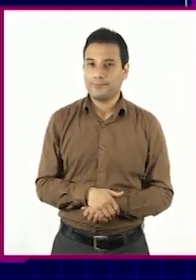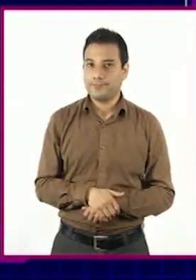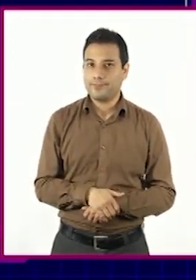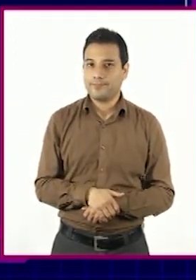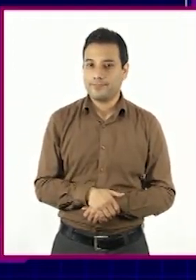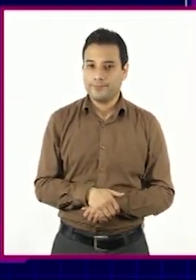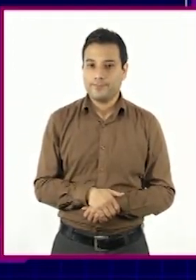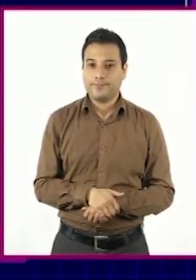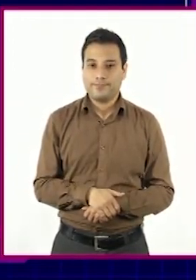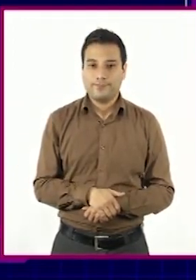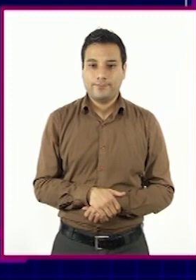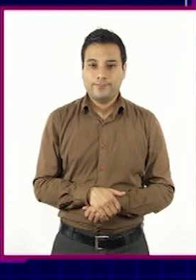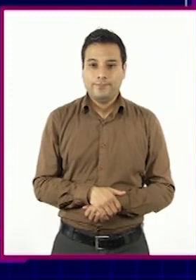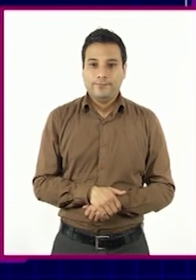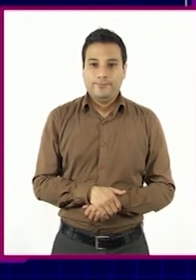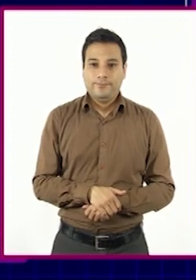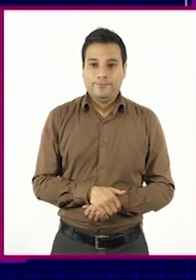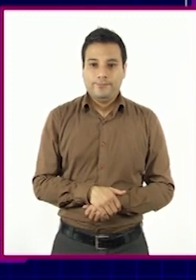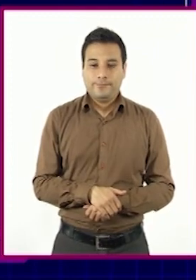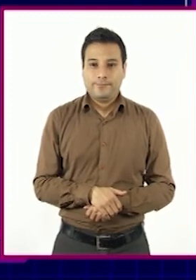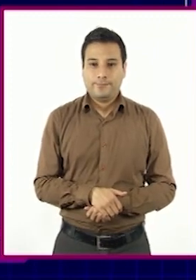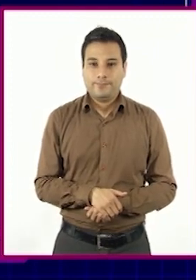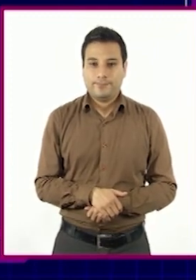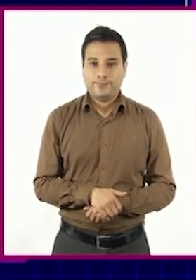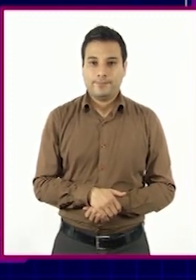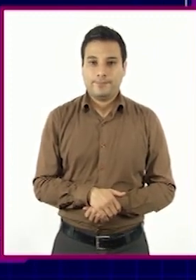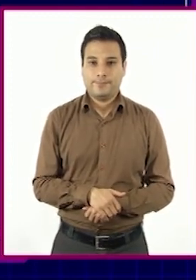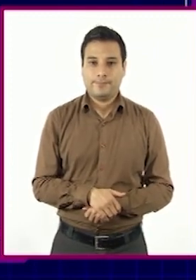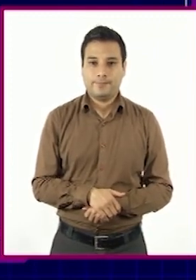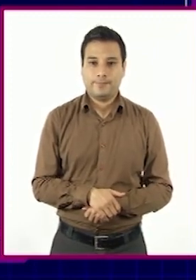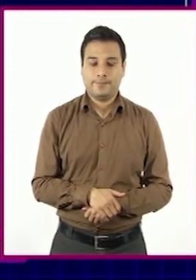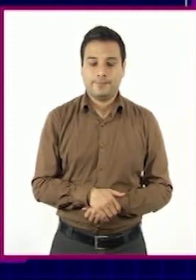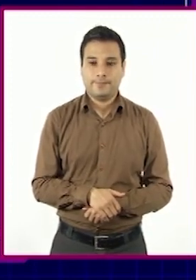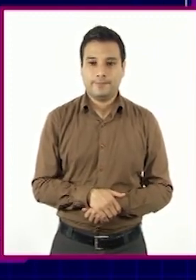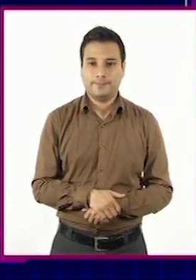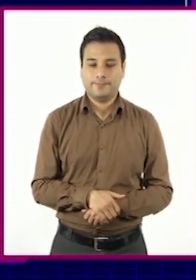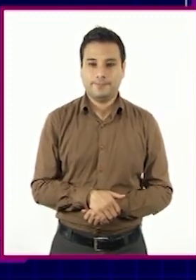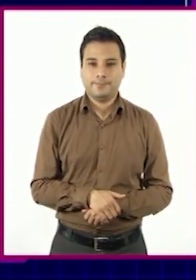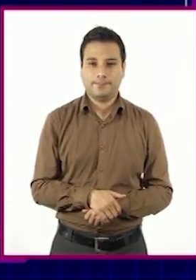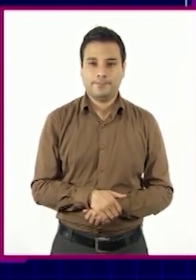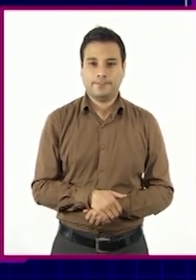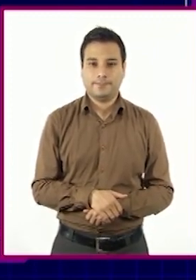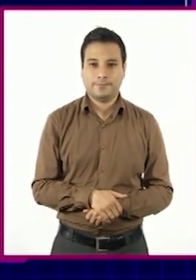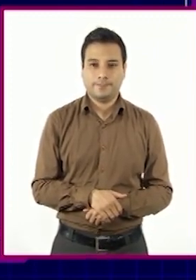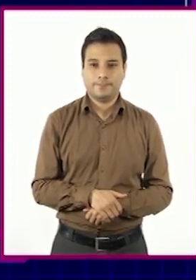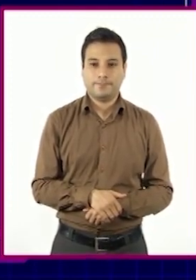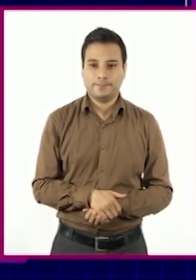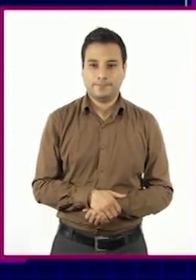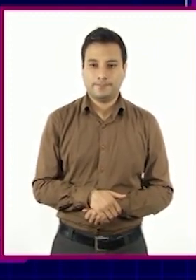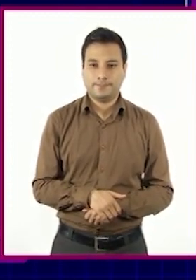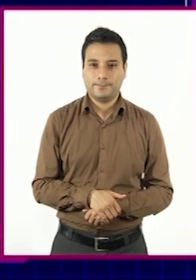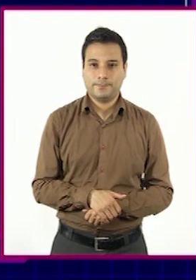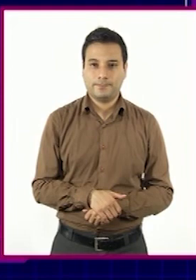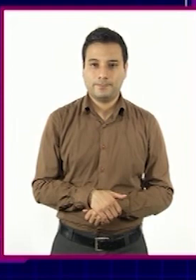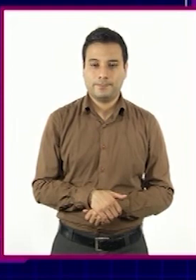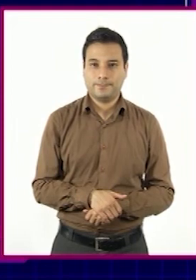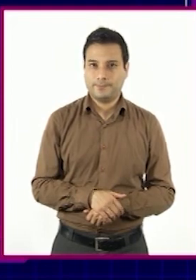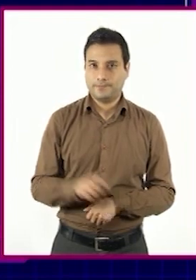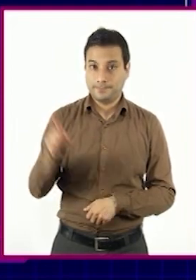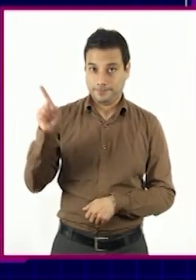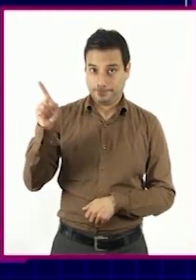Ubiquen el transportador al centro de la circunferencia. Alineen la graduación con respecto al